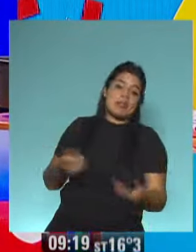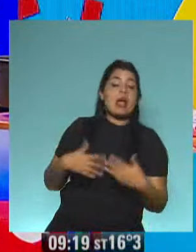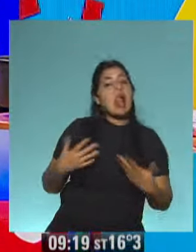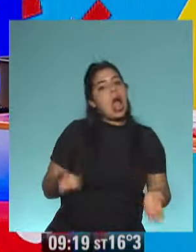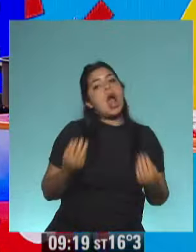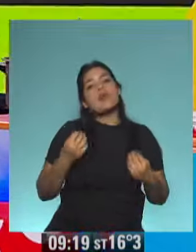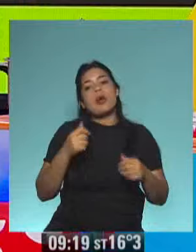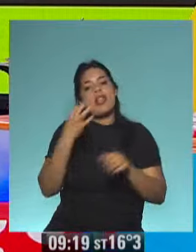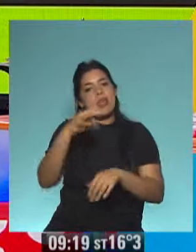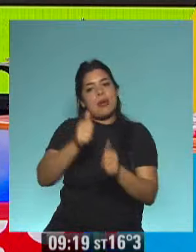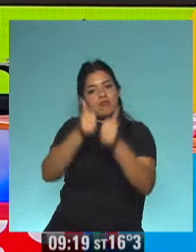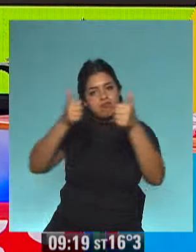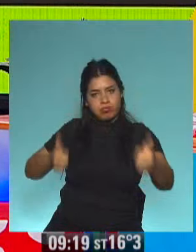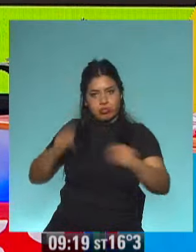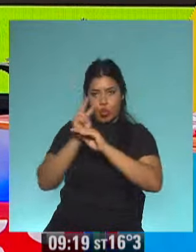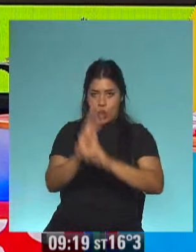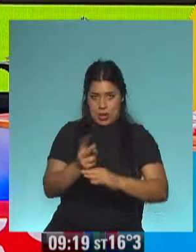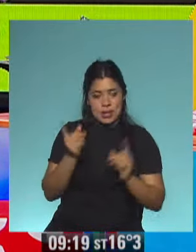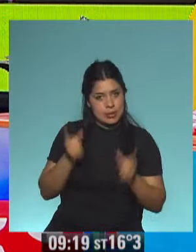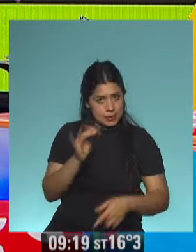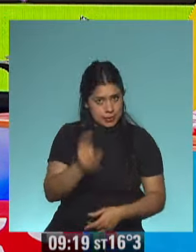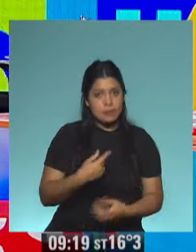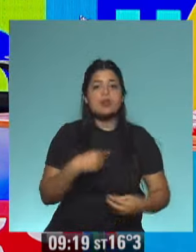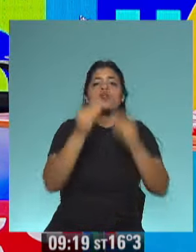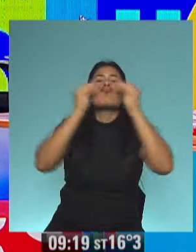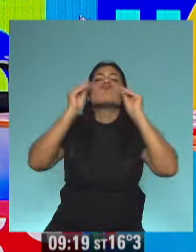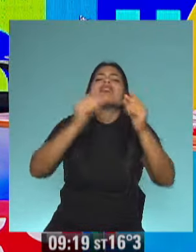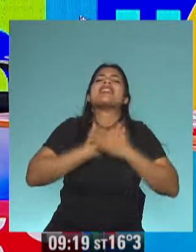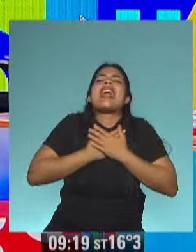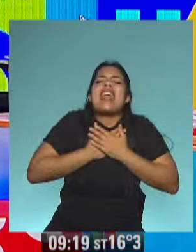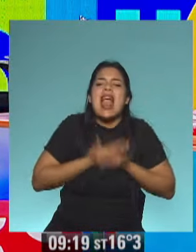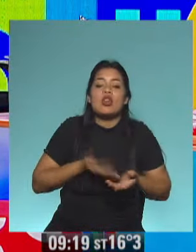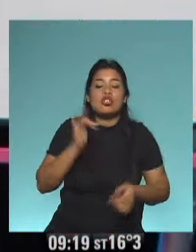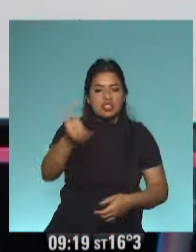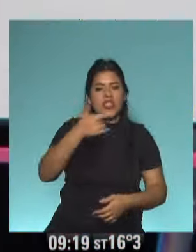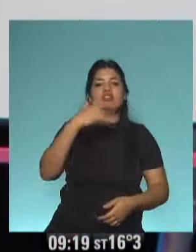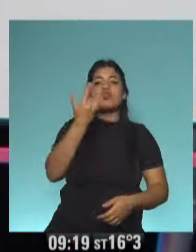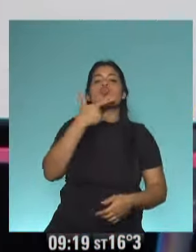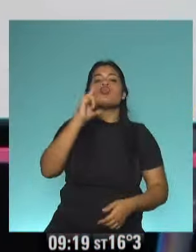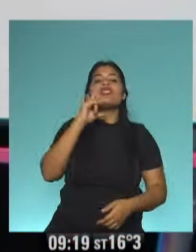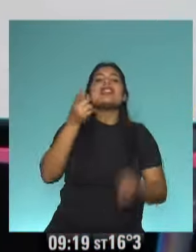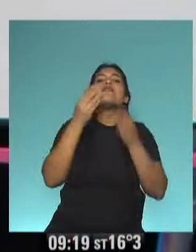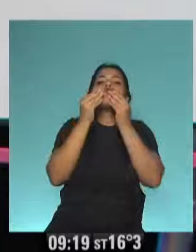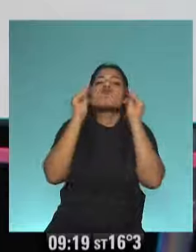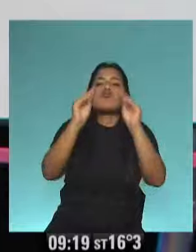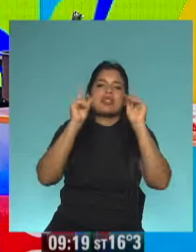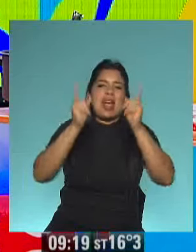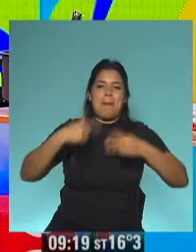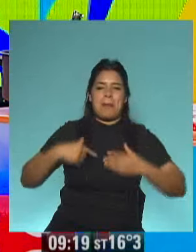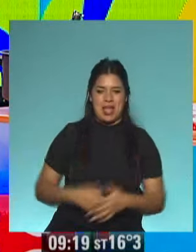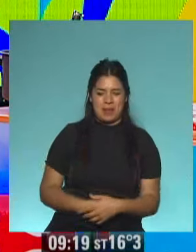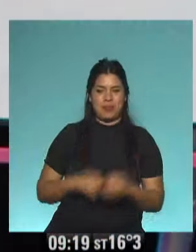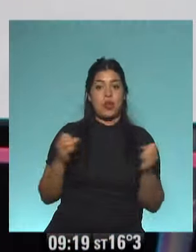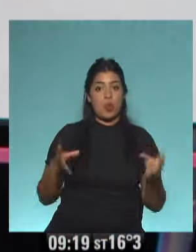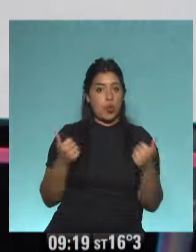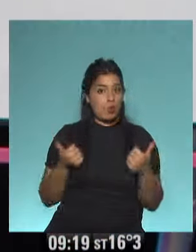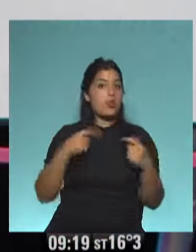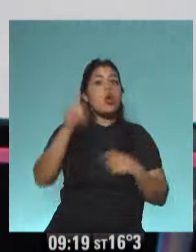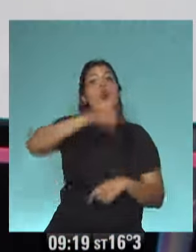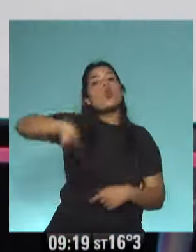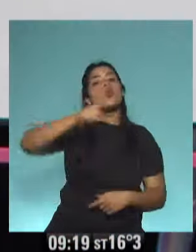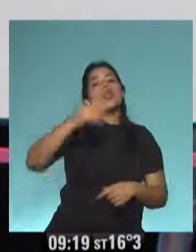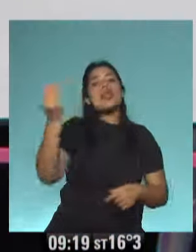a la mamá Susana. Claro. Sí. Perfecto. Beso, muy, Ma, te quiero mucho. ¡Feliz cumple para Susana! ¡Qué lindo! ¡Qué hermoso! Bueno, ¿y qué habrán hecho el